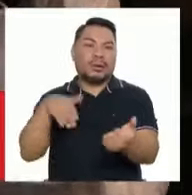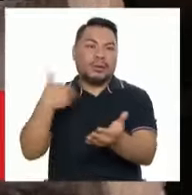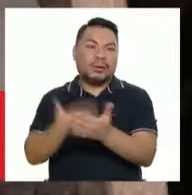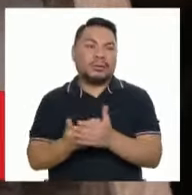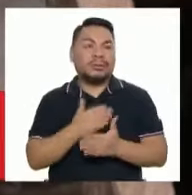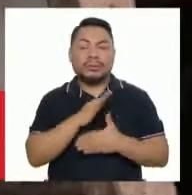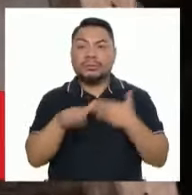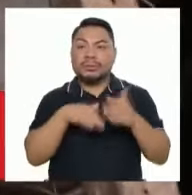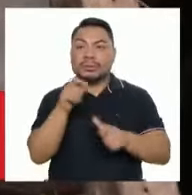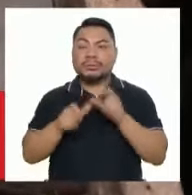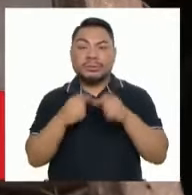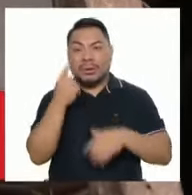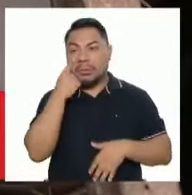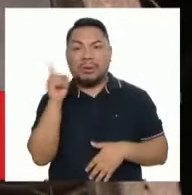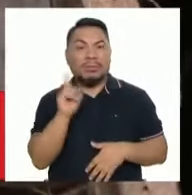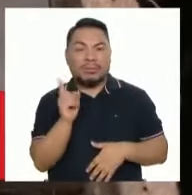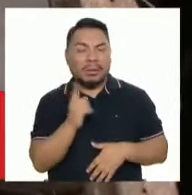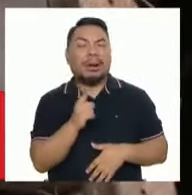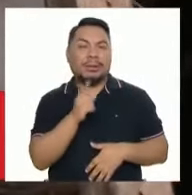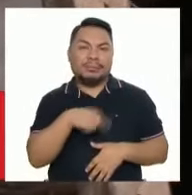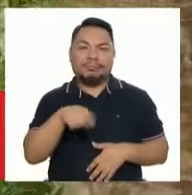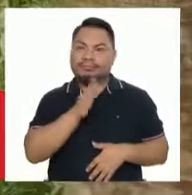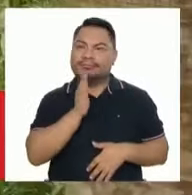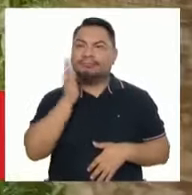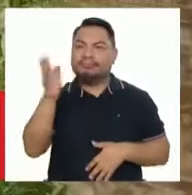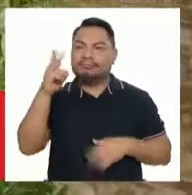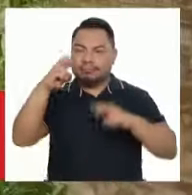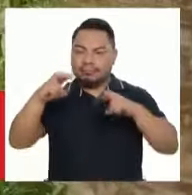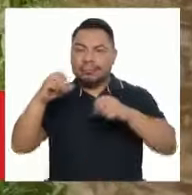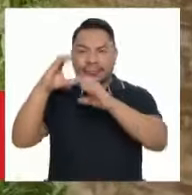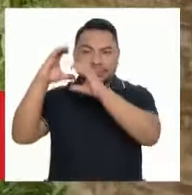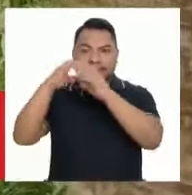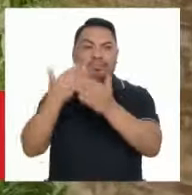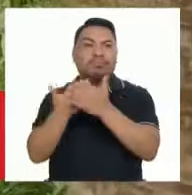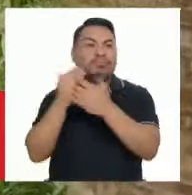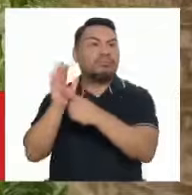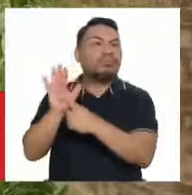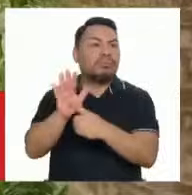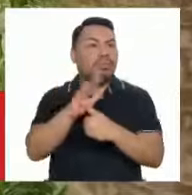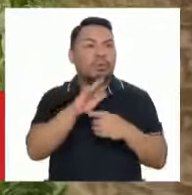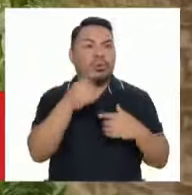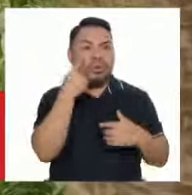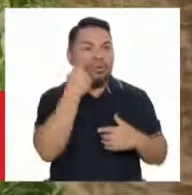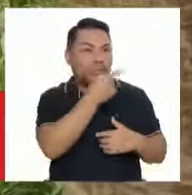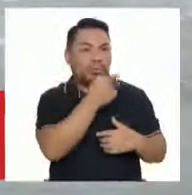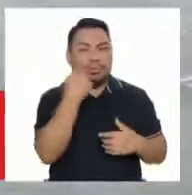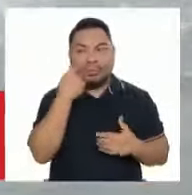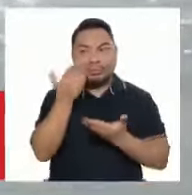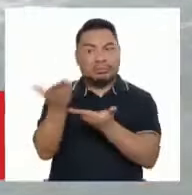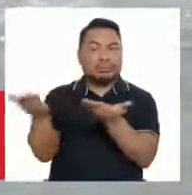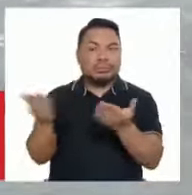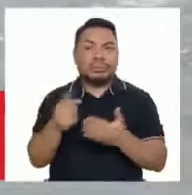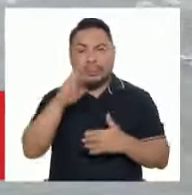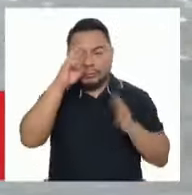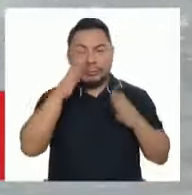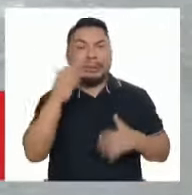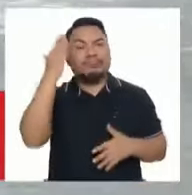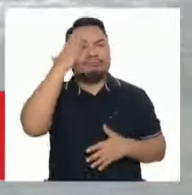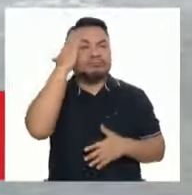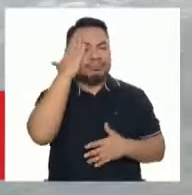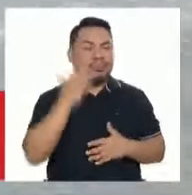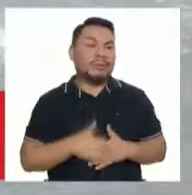donde no todas las personas conocen. Eso es lo que buscamos nosotros, dar a conocer todo ello y que el peruano sepa,